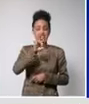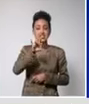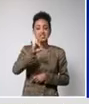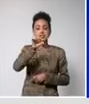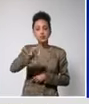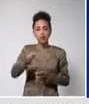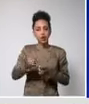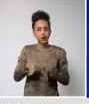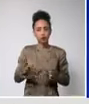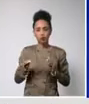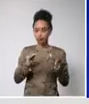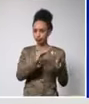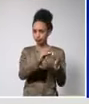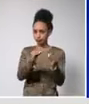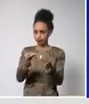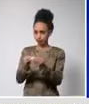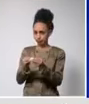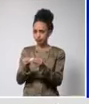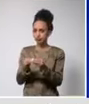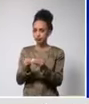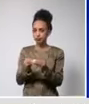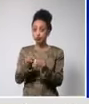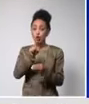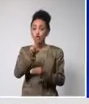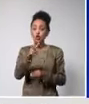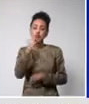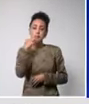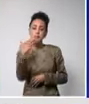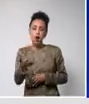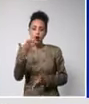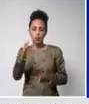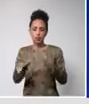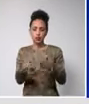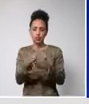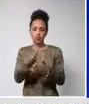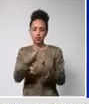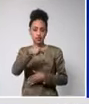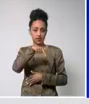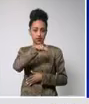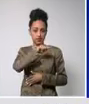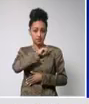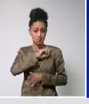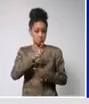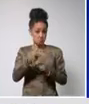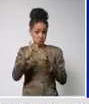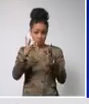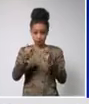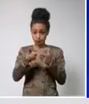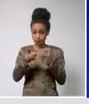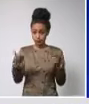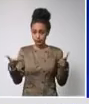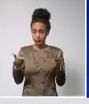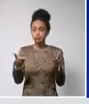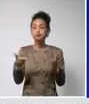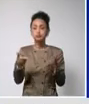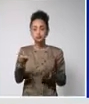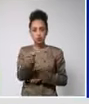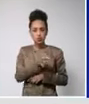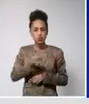autóctonos, 12 más que la jornada anterior. El mayor número en el municipio cabecera,